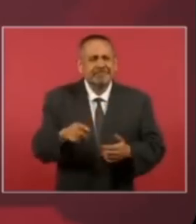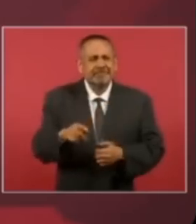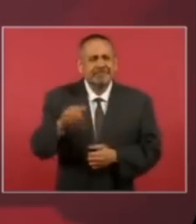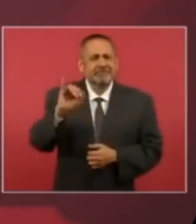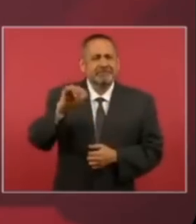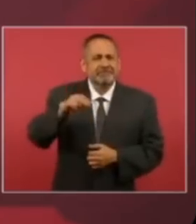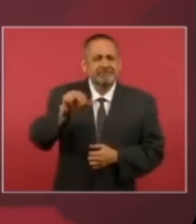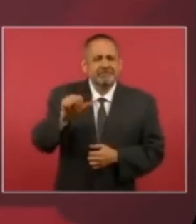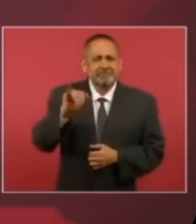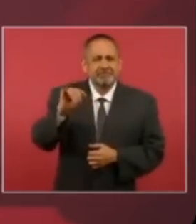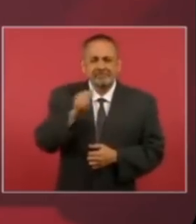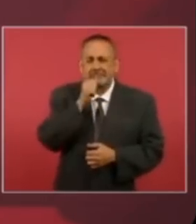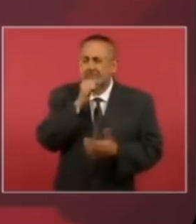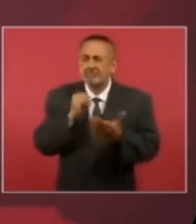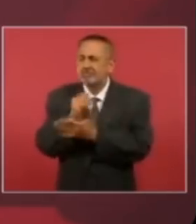la transparencia, sí.